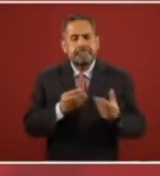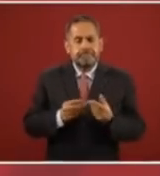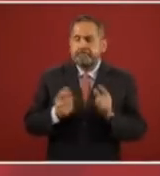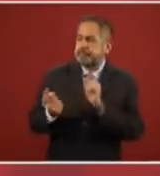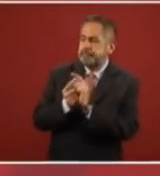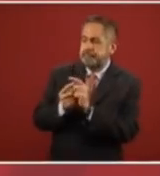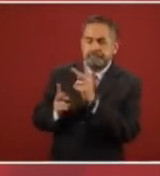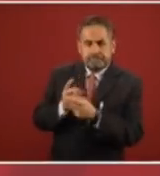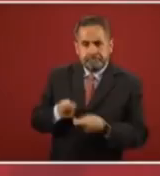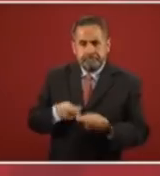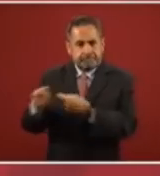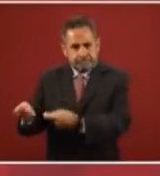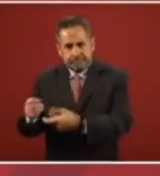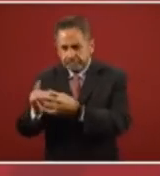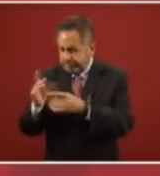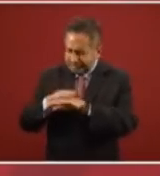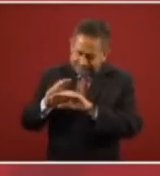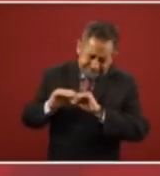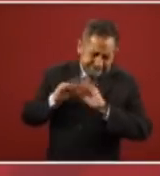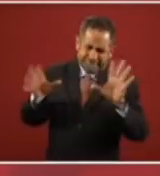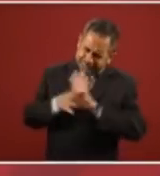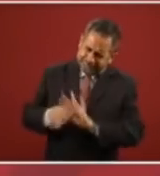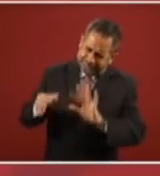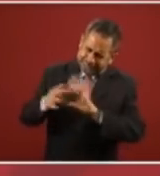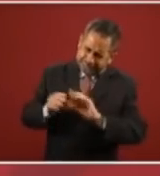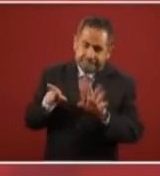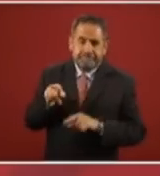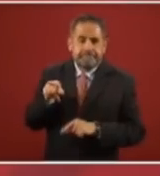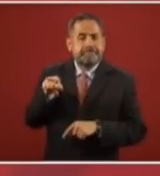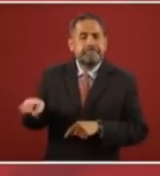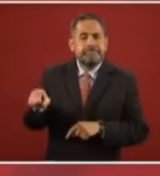repita o le aclare más a